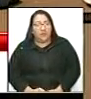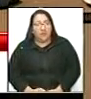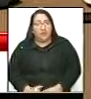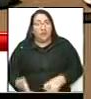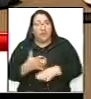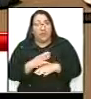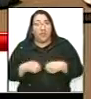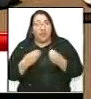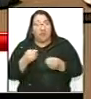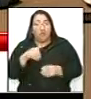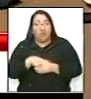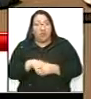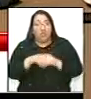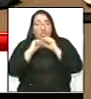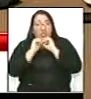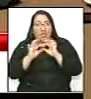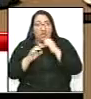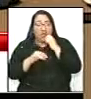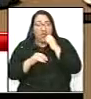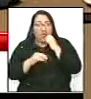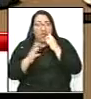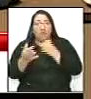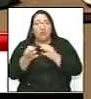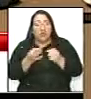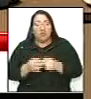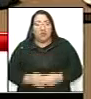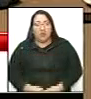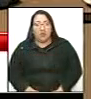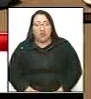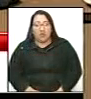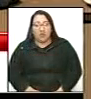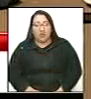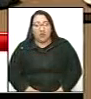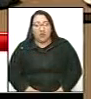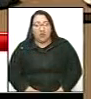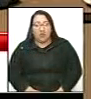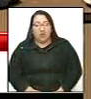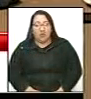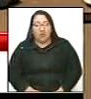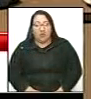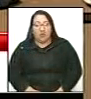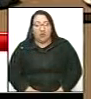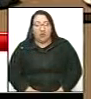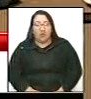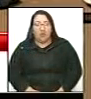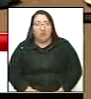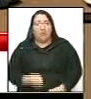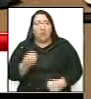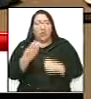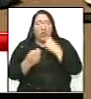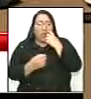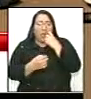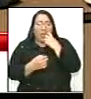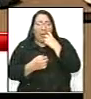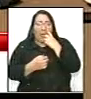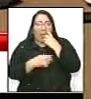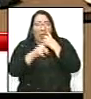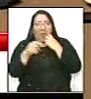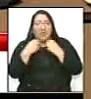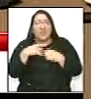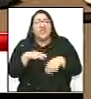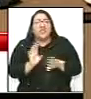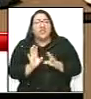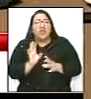voto, Secretaría Técnica puede explicar cuál ha sido el argumento que han tomado ellos para calificar una